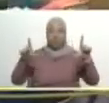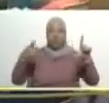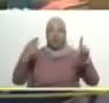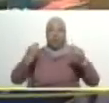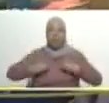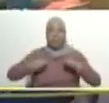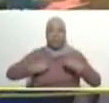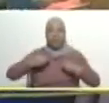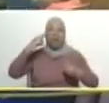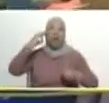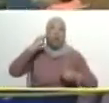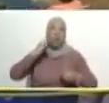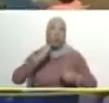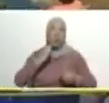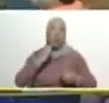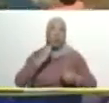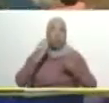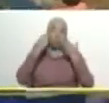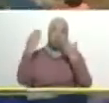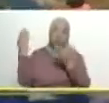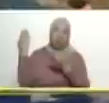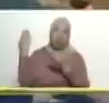vida físicamente nuestro Libertador.